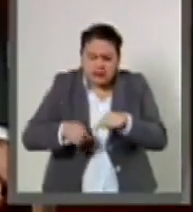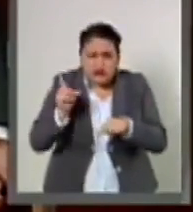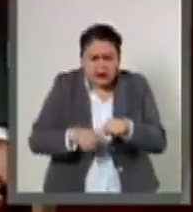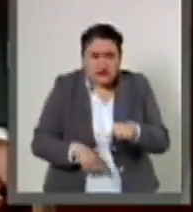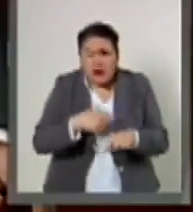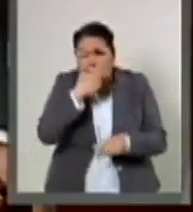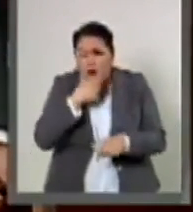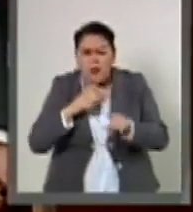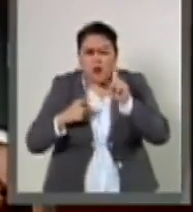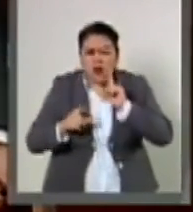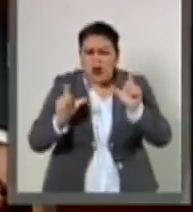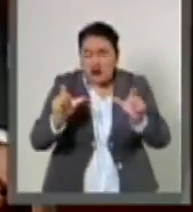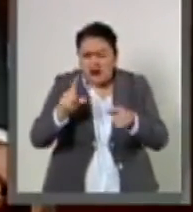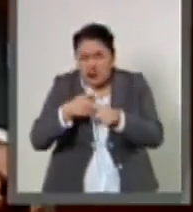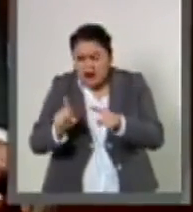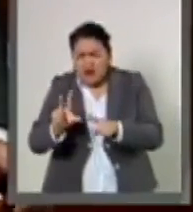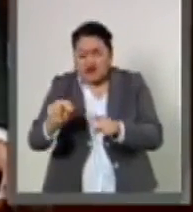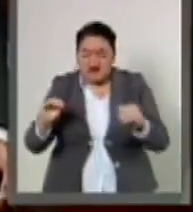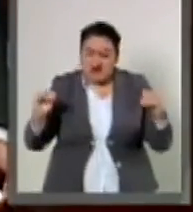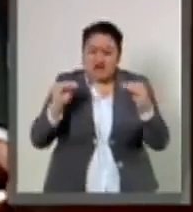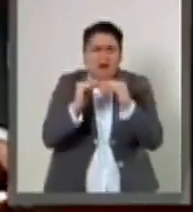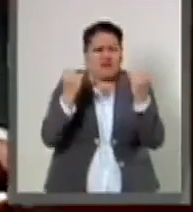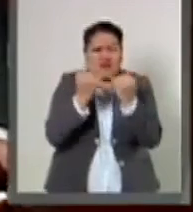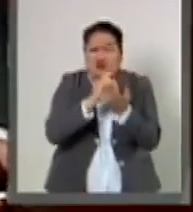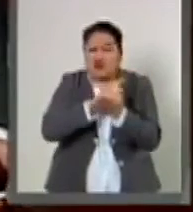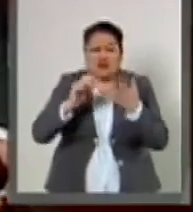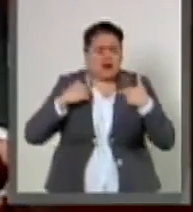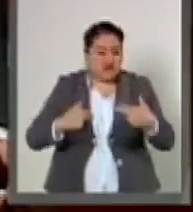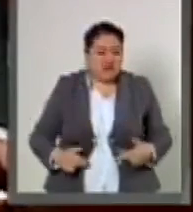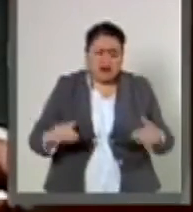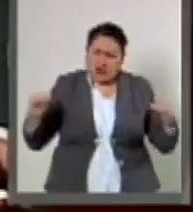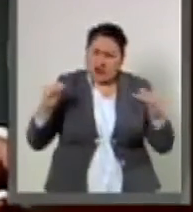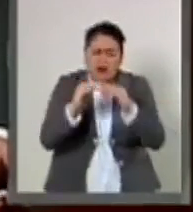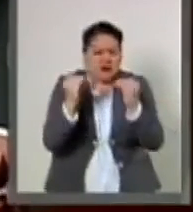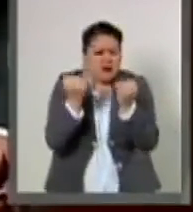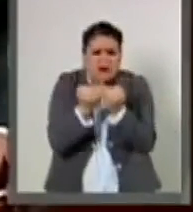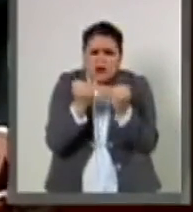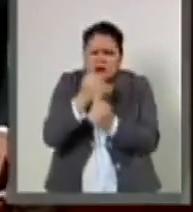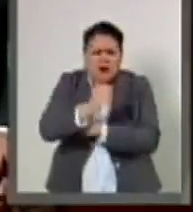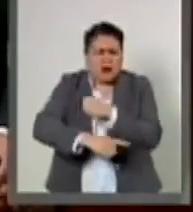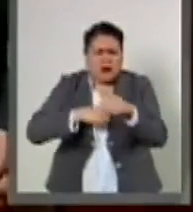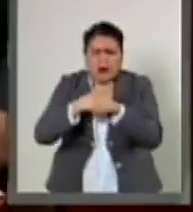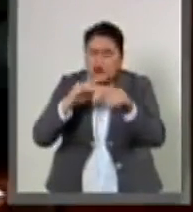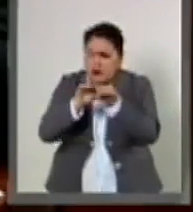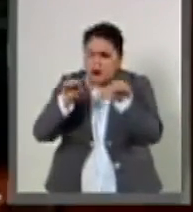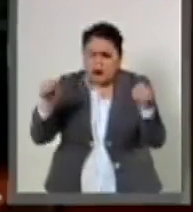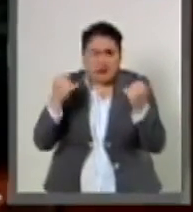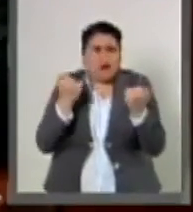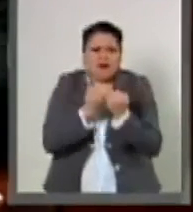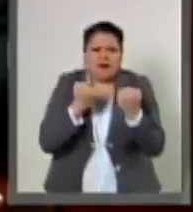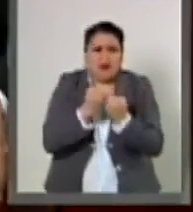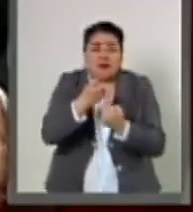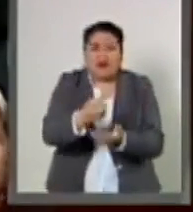géneros, pues violentan los derechos humanos, y todo esto es